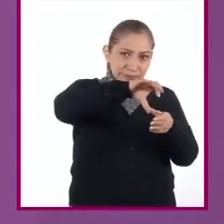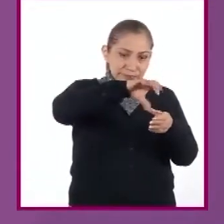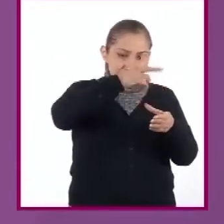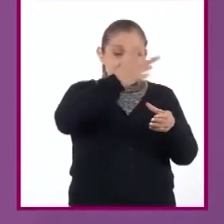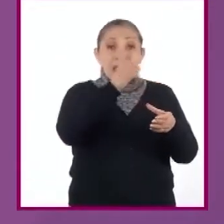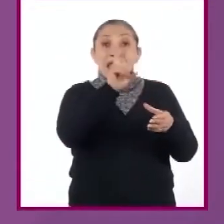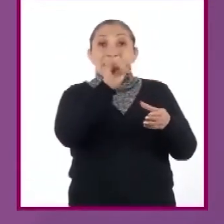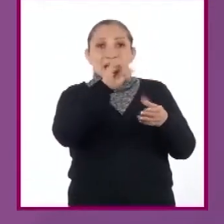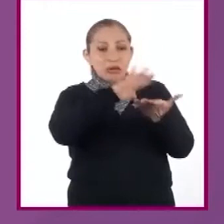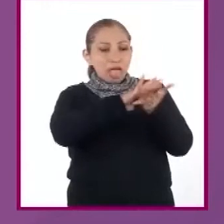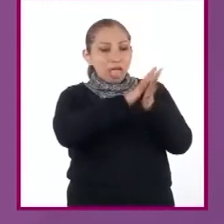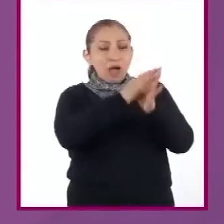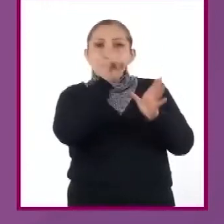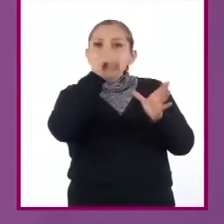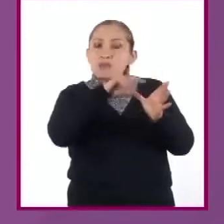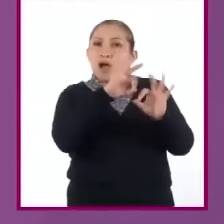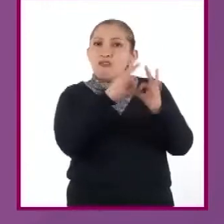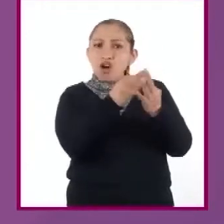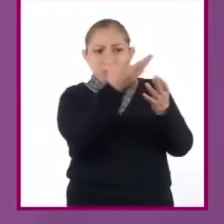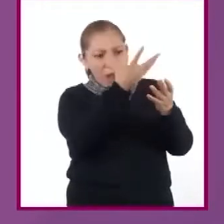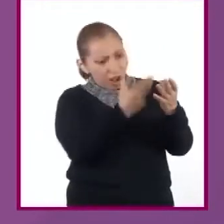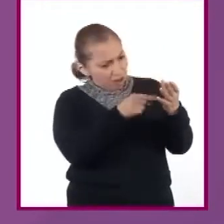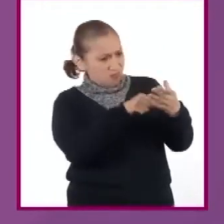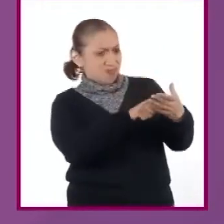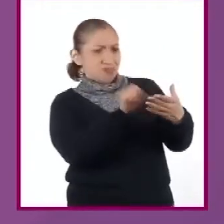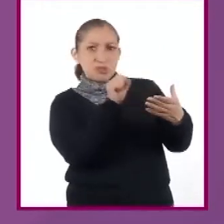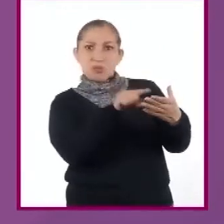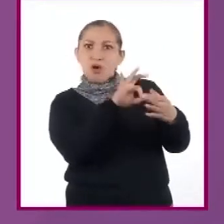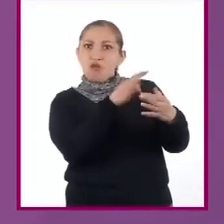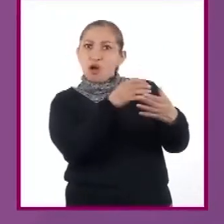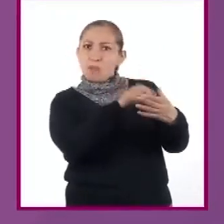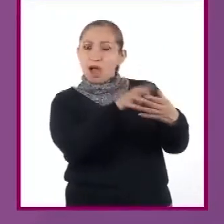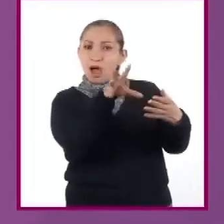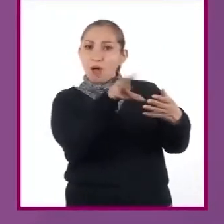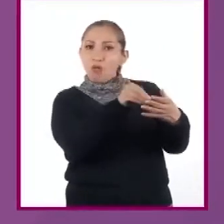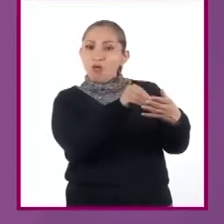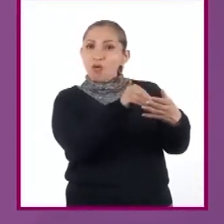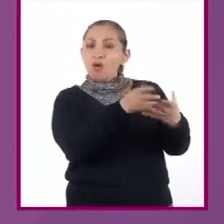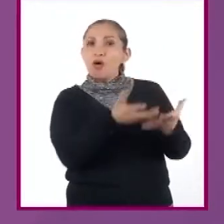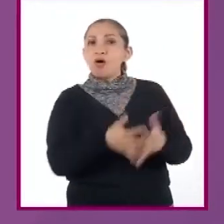el líquido toma la forma del recipiente que lo contiene.